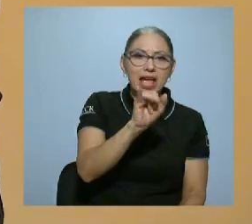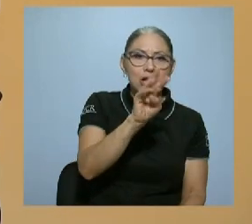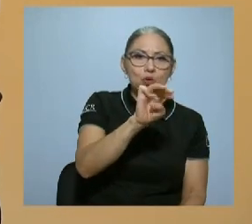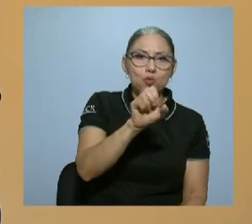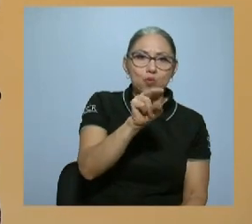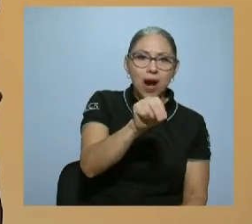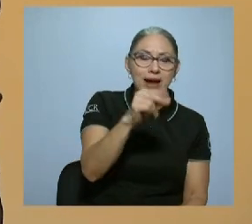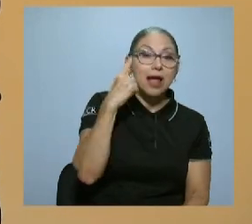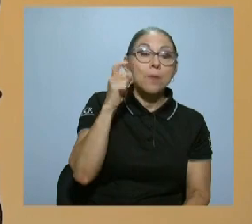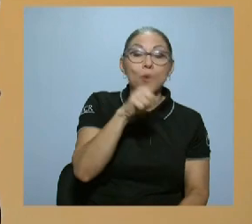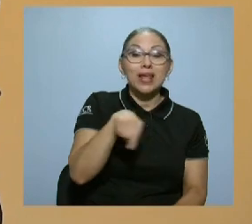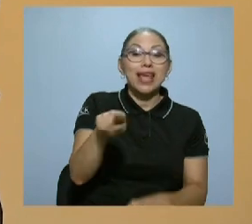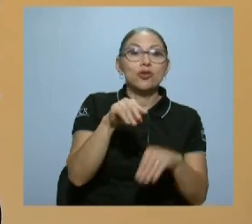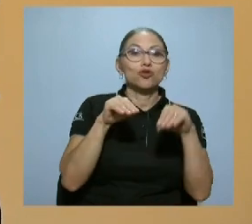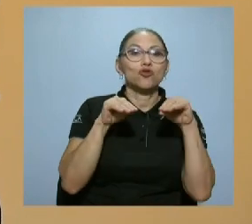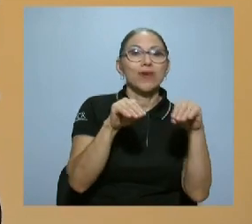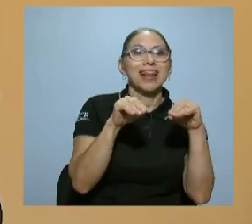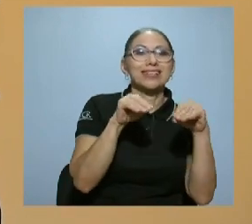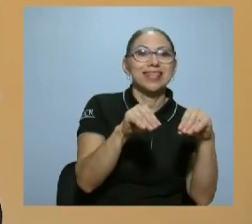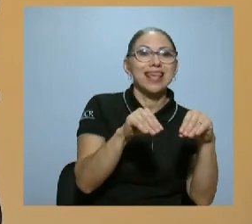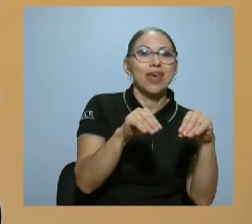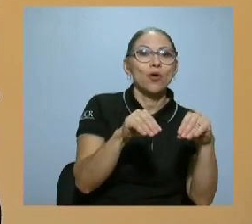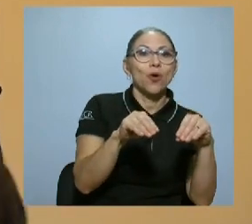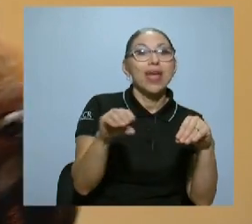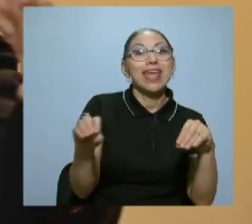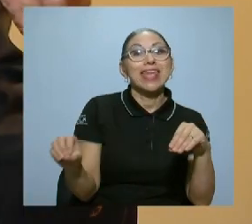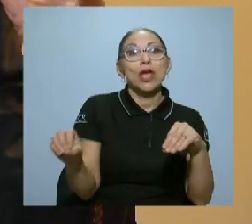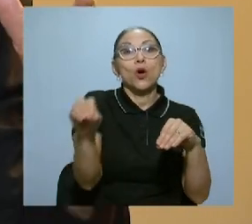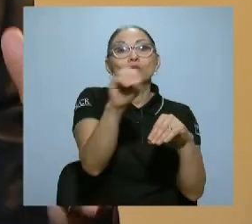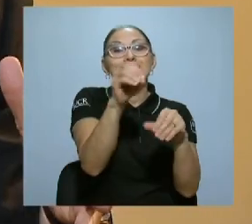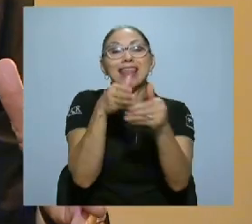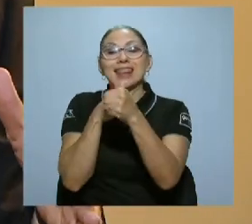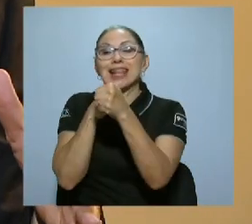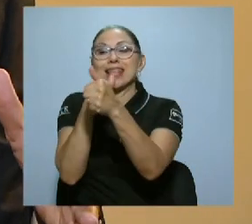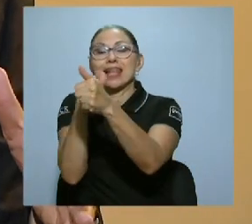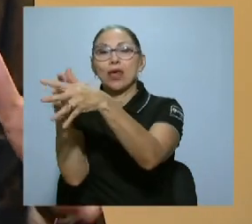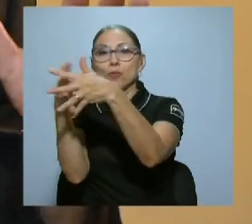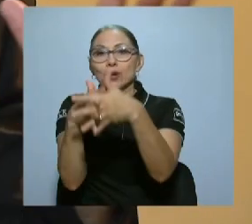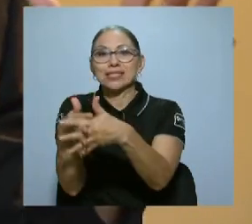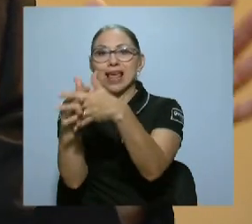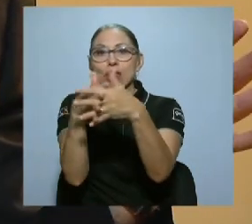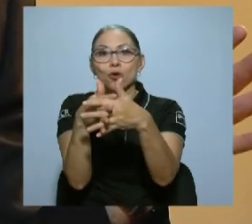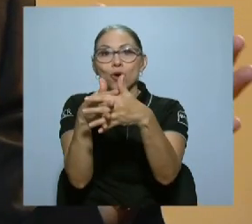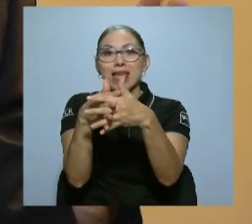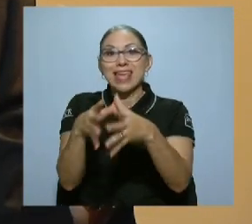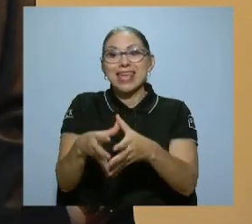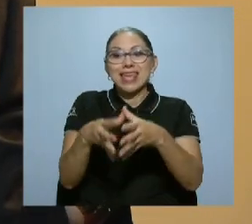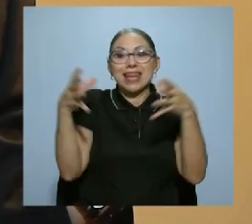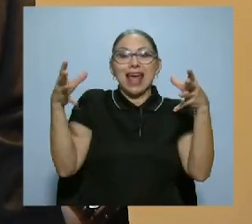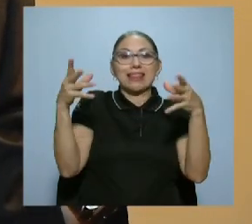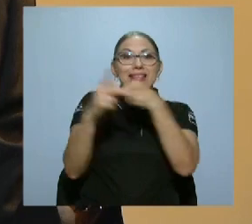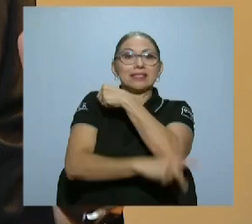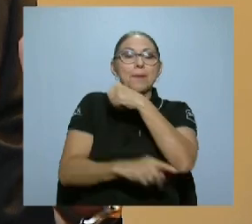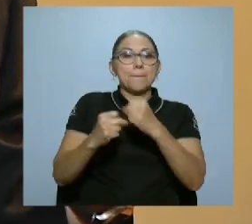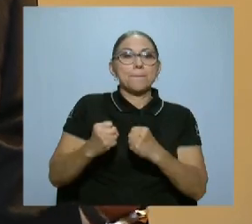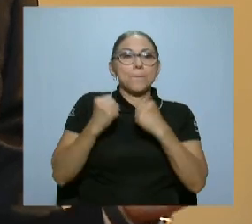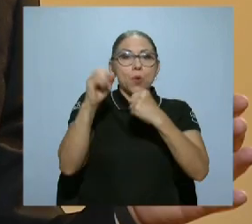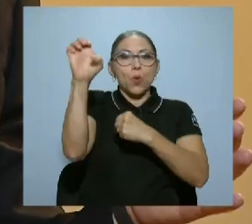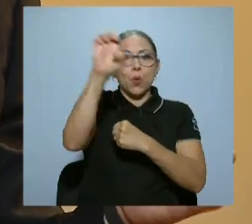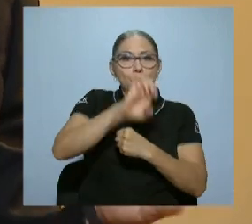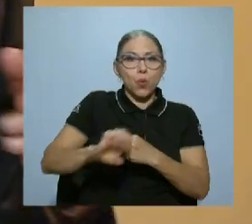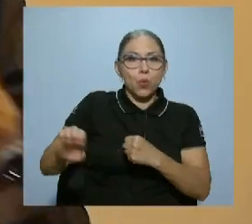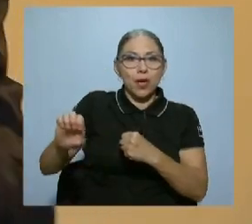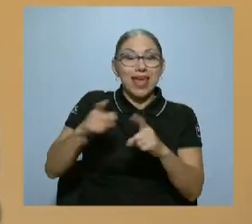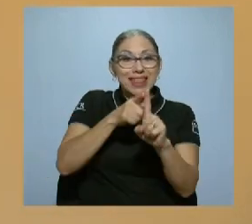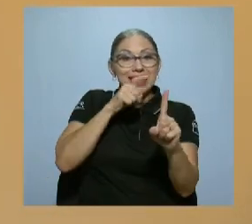enseñado que al final Occidente, liderado por Estados Unidos y por las grandes potencias europeas, que es el bloque, digamos, desde el punto de vista